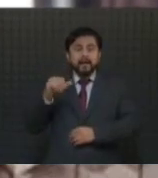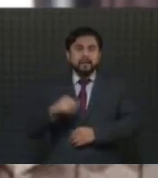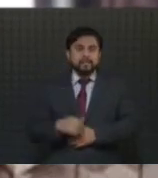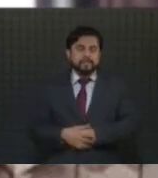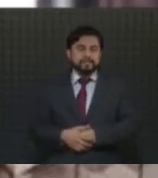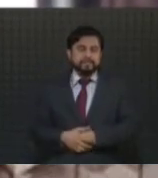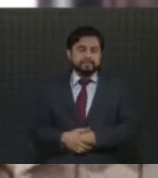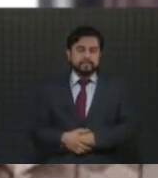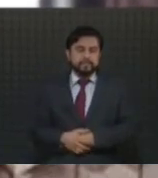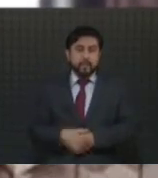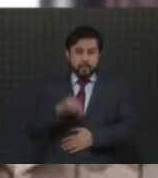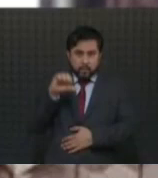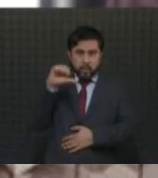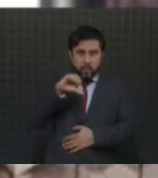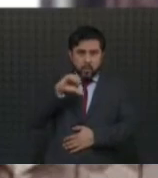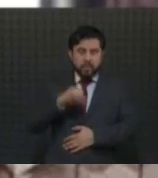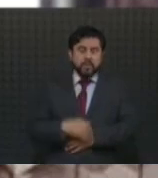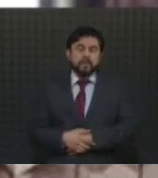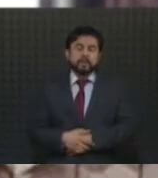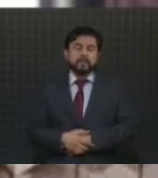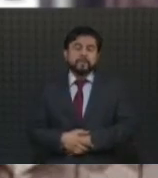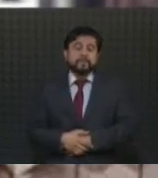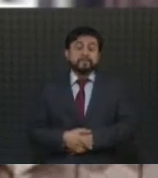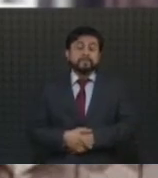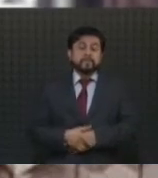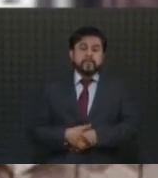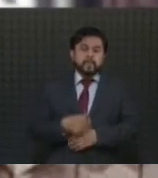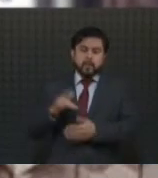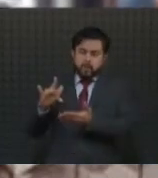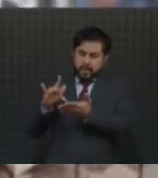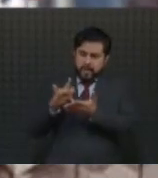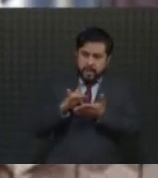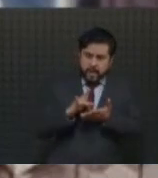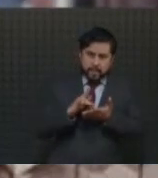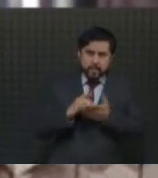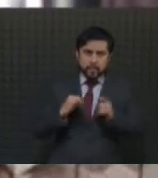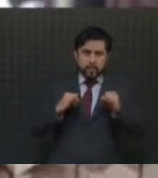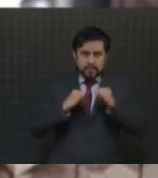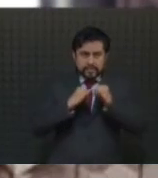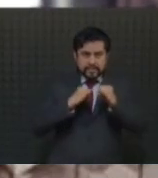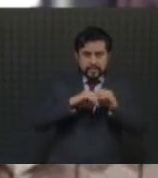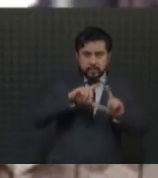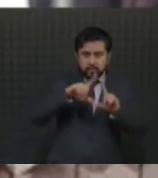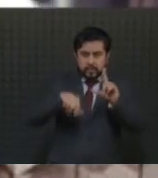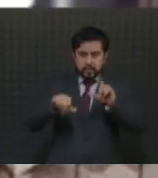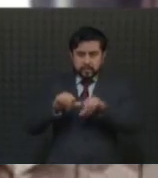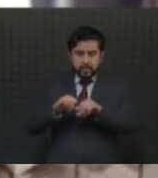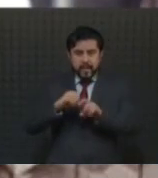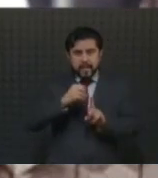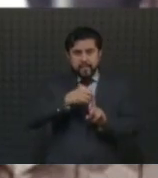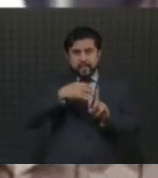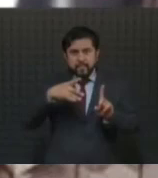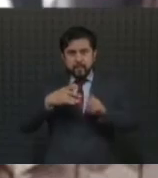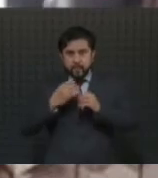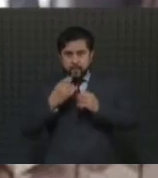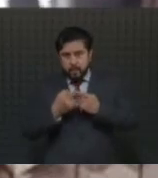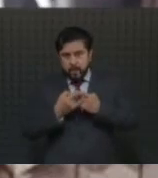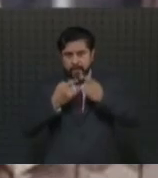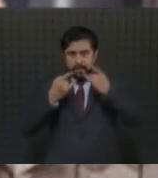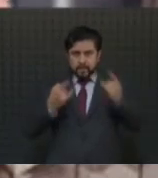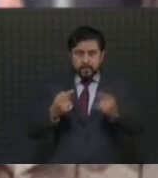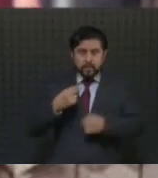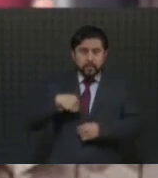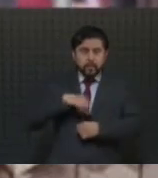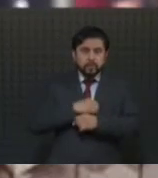hoy, con todo el apoyo del Instituto Nacional de Antropología e Historia, anunciamos